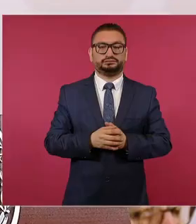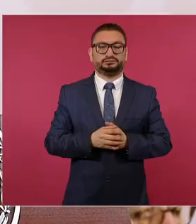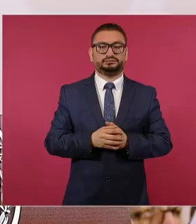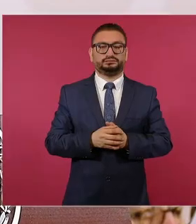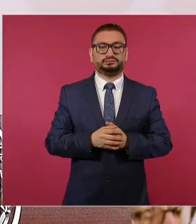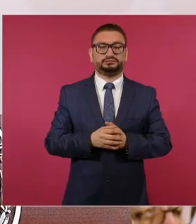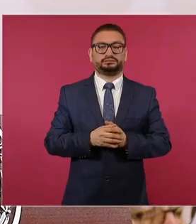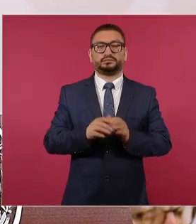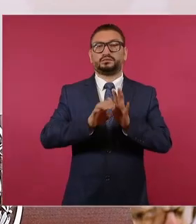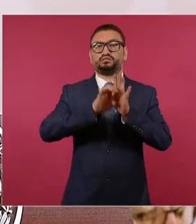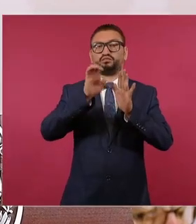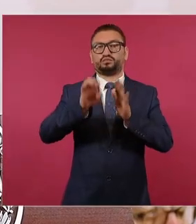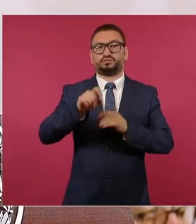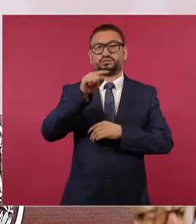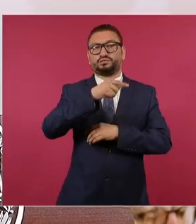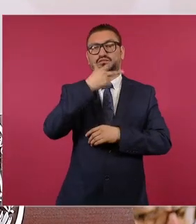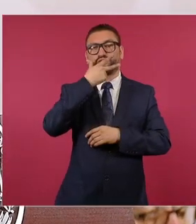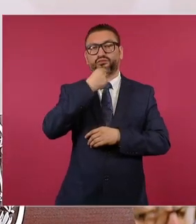el señor Duarte